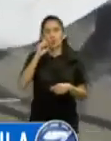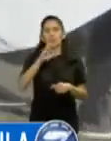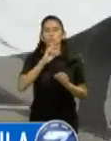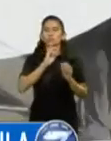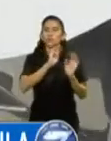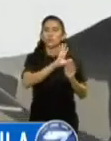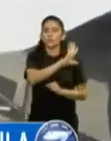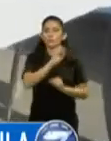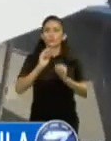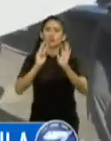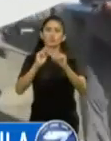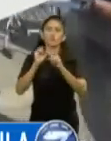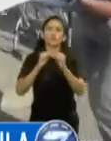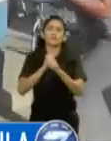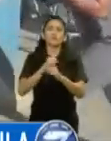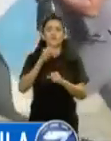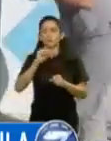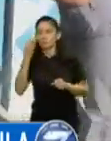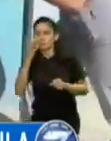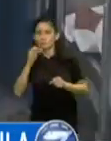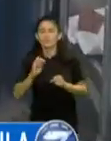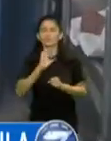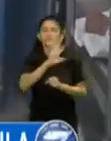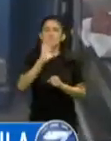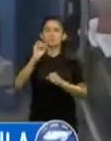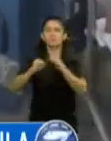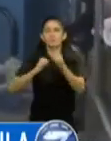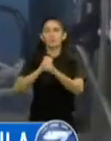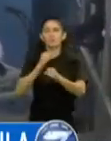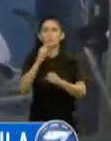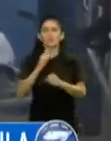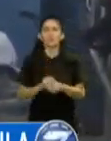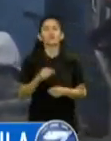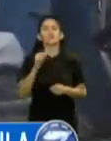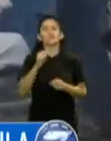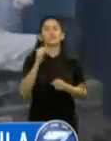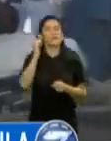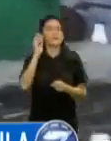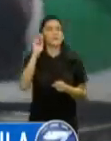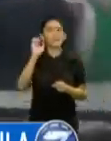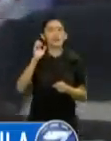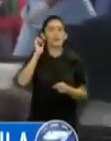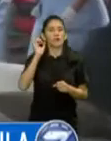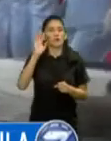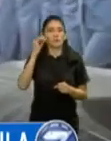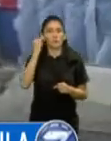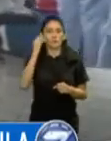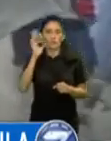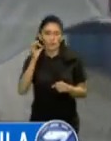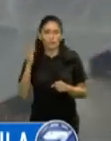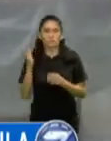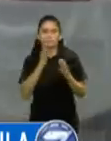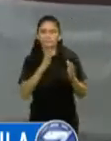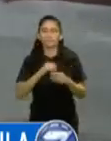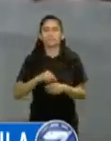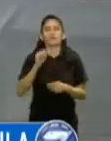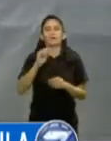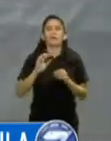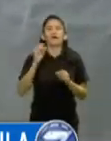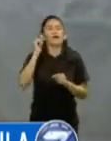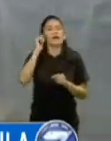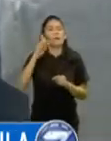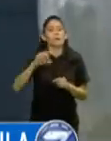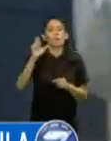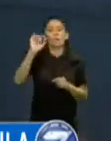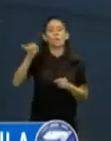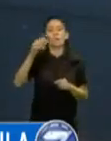de 55, Heidi Marisol Gregorio Gregorio, de 20 años, Antonio Pérez Gregorio, de 14, Juan Carlos Mateo Agustín,